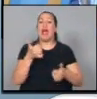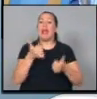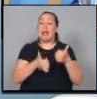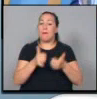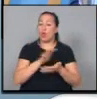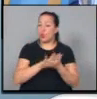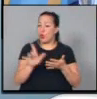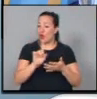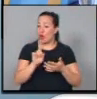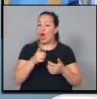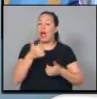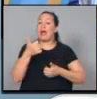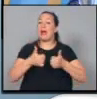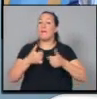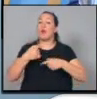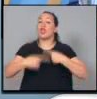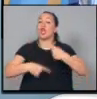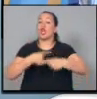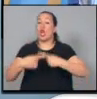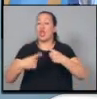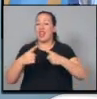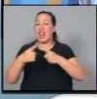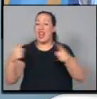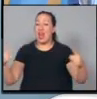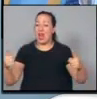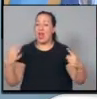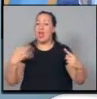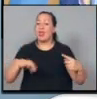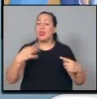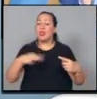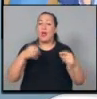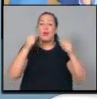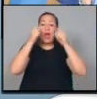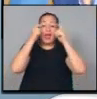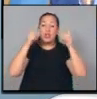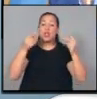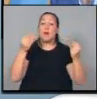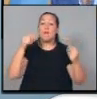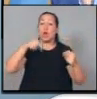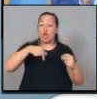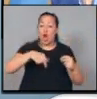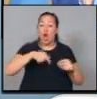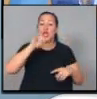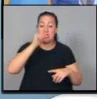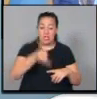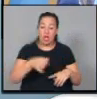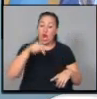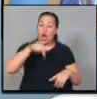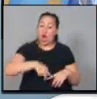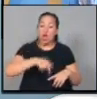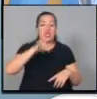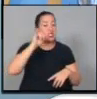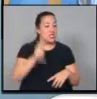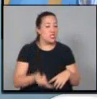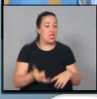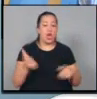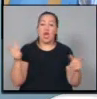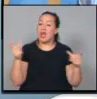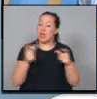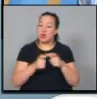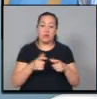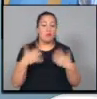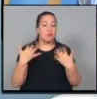sigue, es un campeonato largo. Así que habrá que estar muy atentos porque la de hoy sí, es una